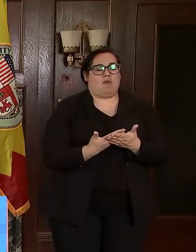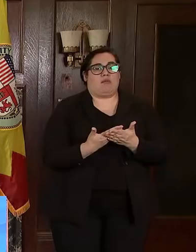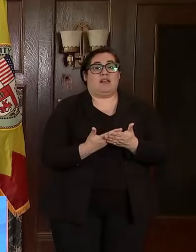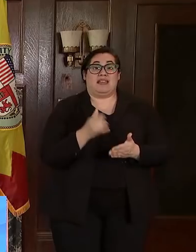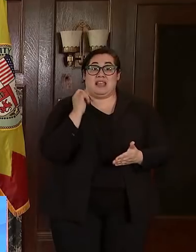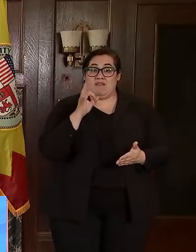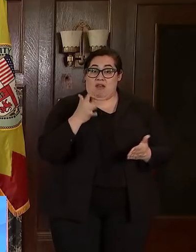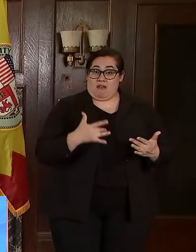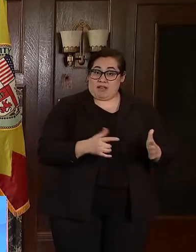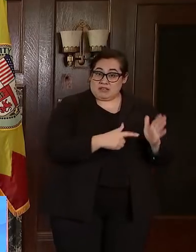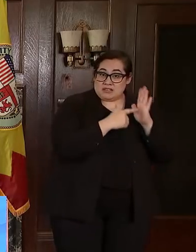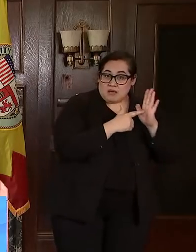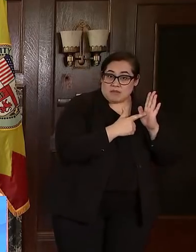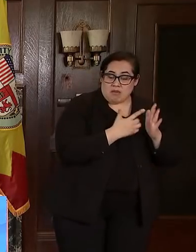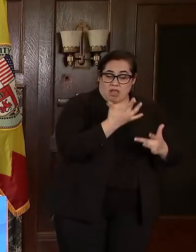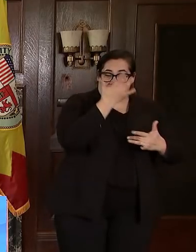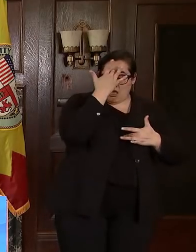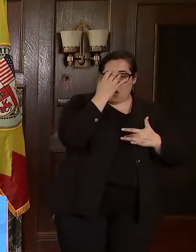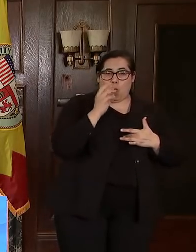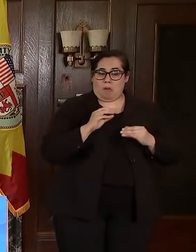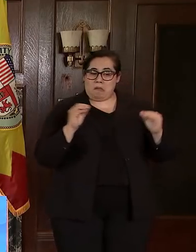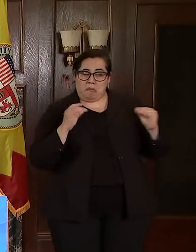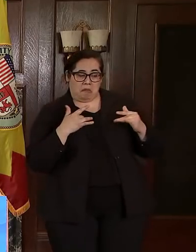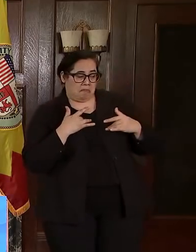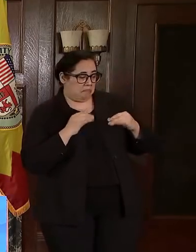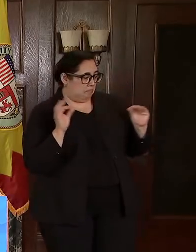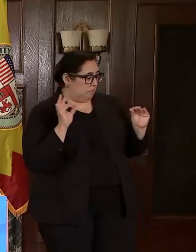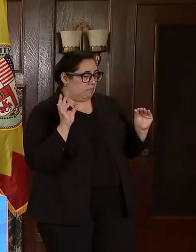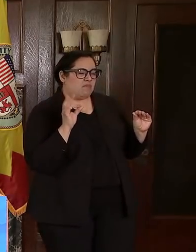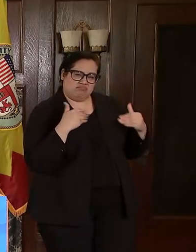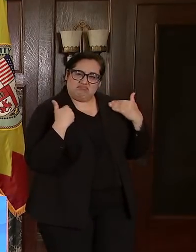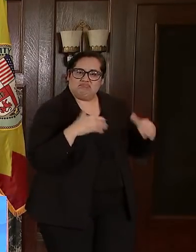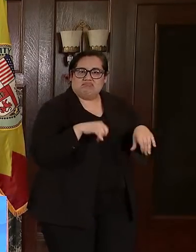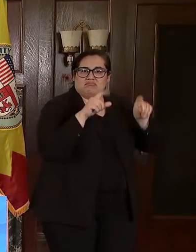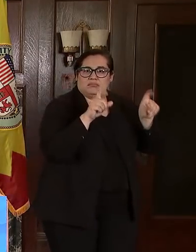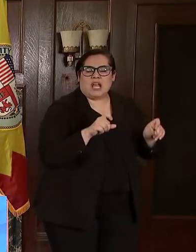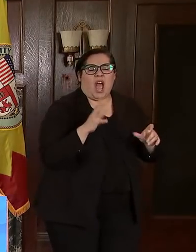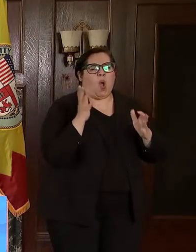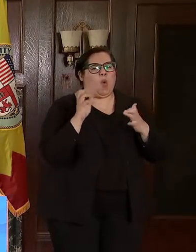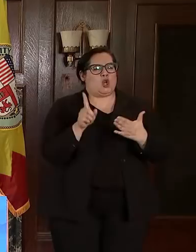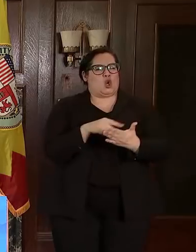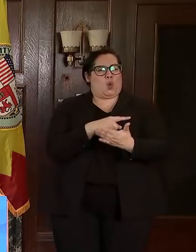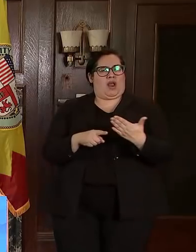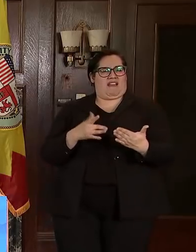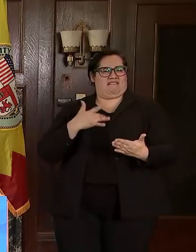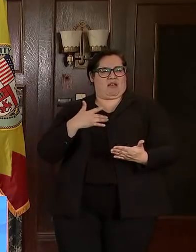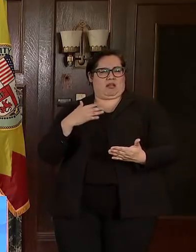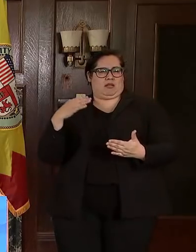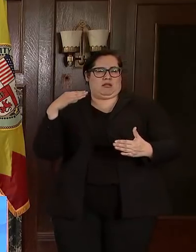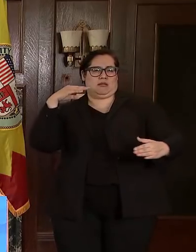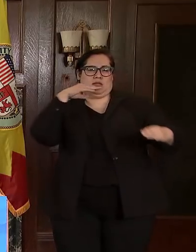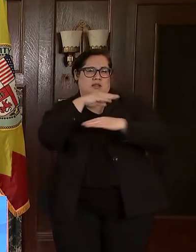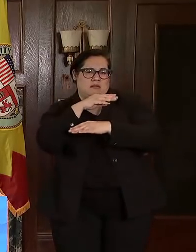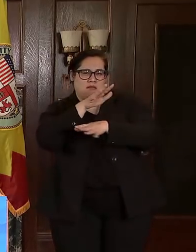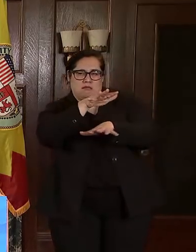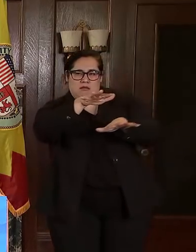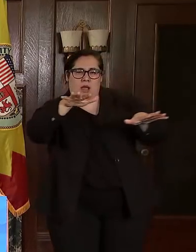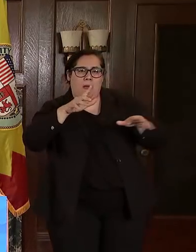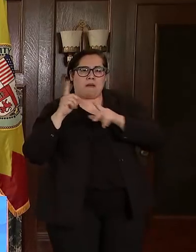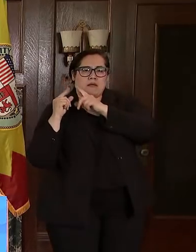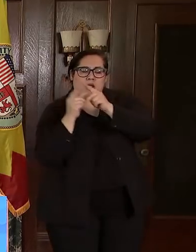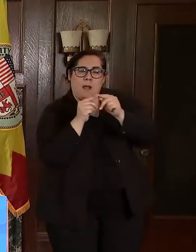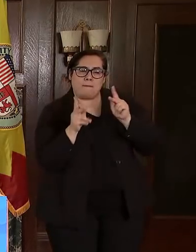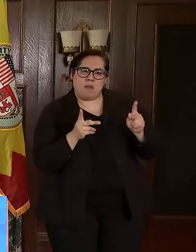si tienen síntomas o no. Y quisiera corregir información falsa que dice que personas con